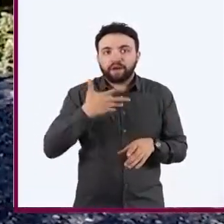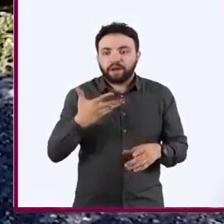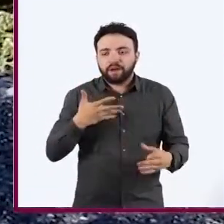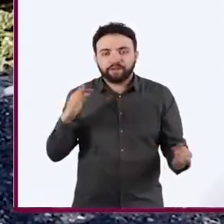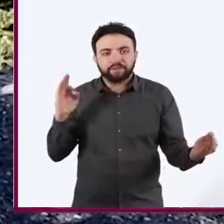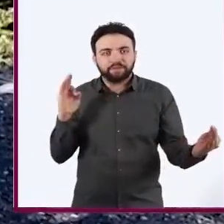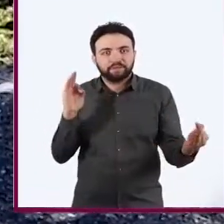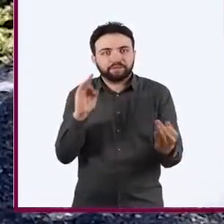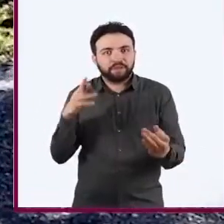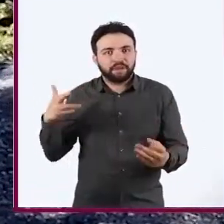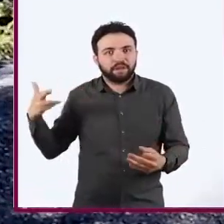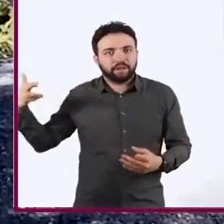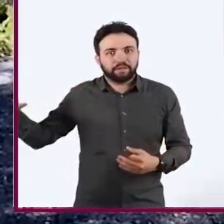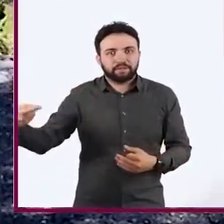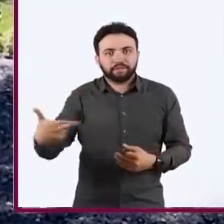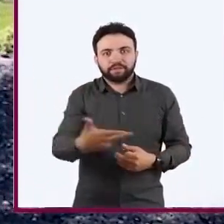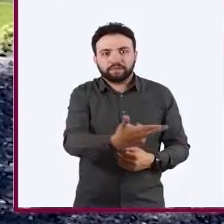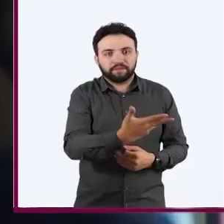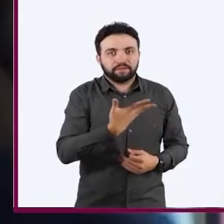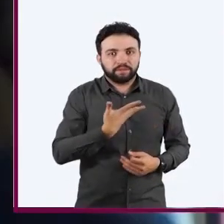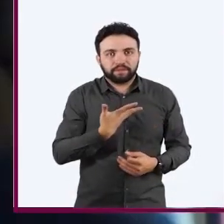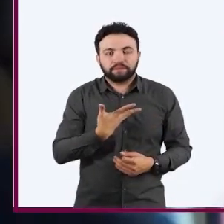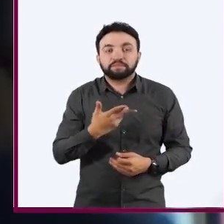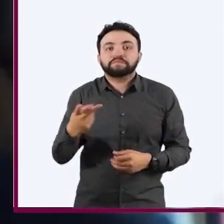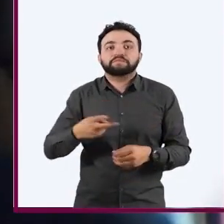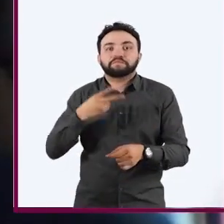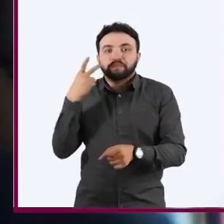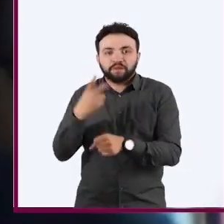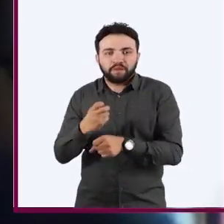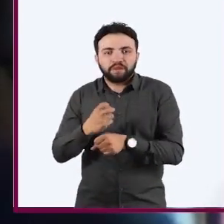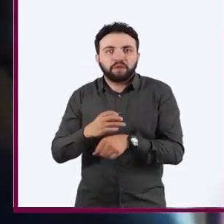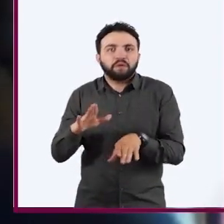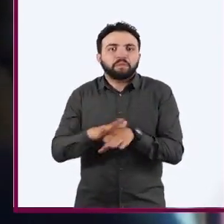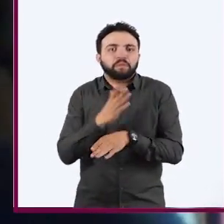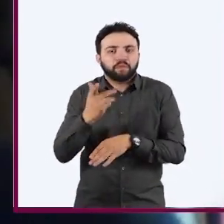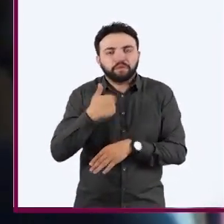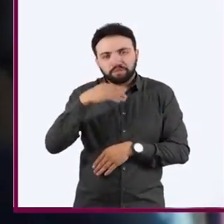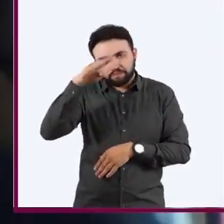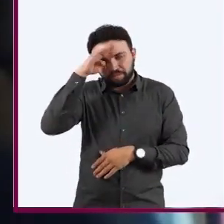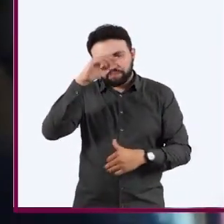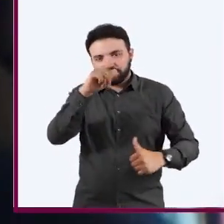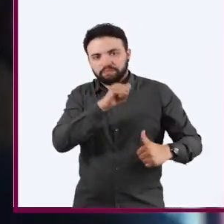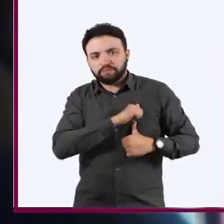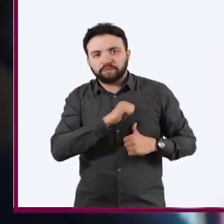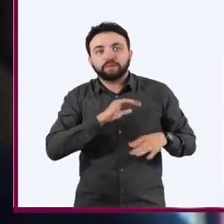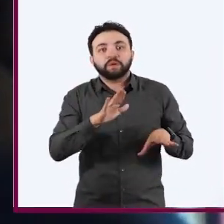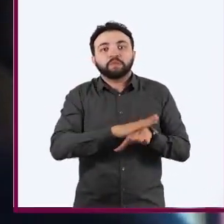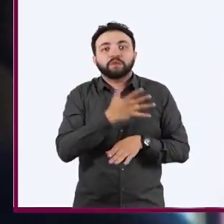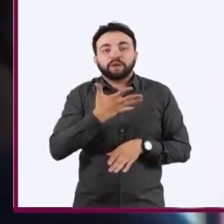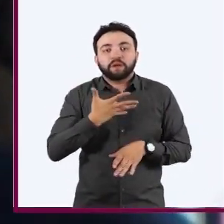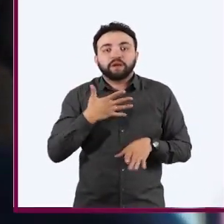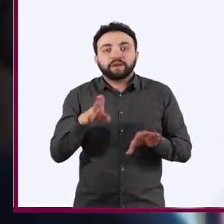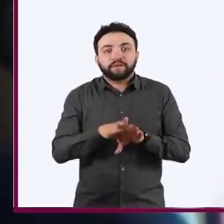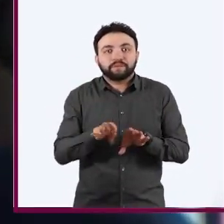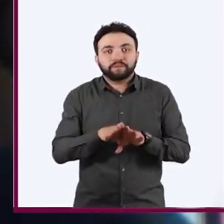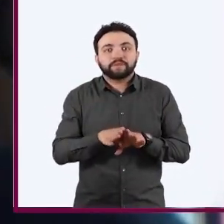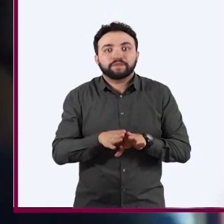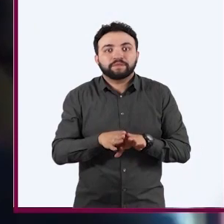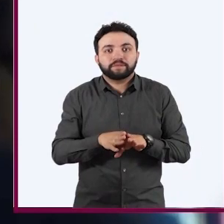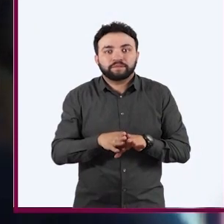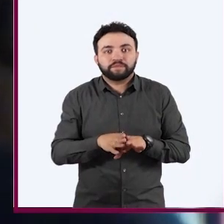río Tembembe, que pasa muy cerca de las ruinas. El segundo, pues probablemente un factor militar, ya que